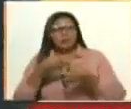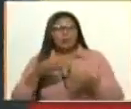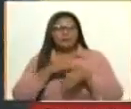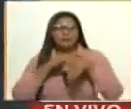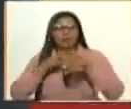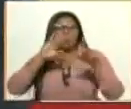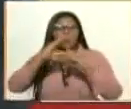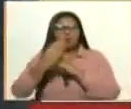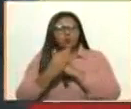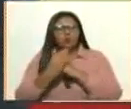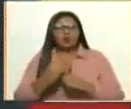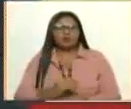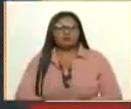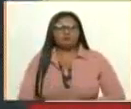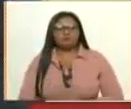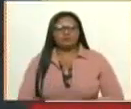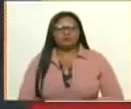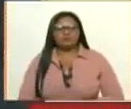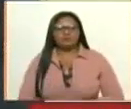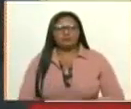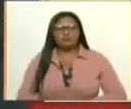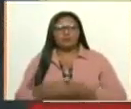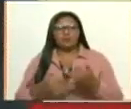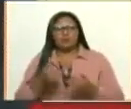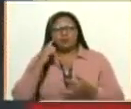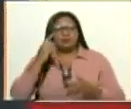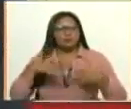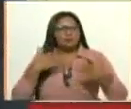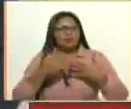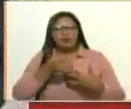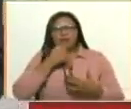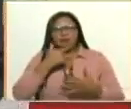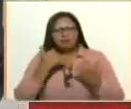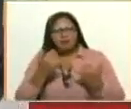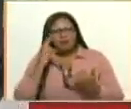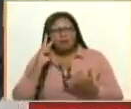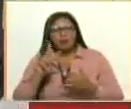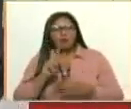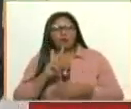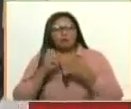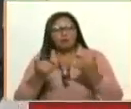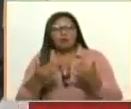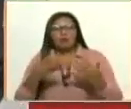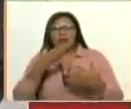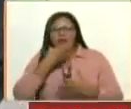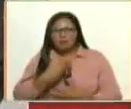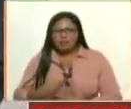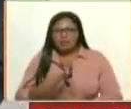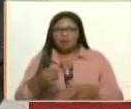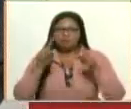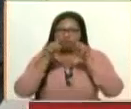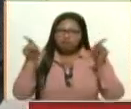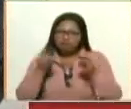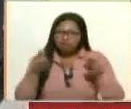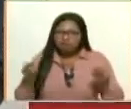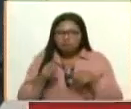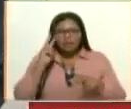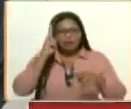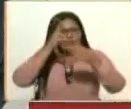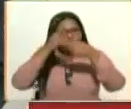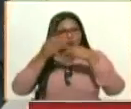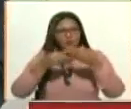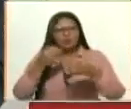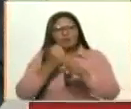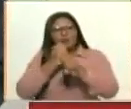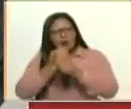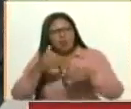de la Cultura, Ernesto Villegas, en este acto tan bonito que tiene que ver con la Navidad y reconocimiento que se dan al esfuerzo y al